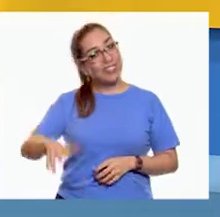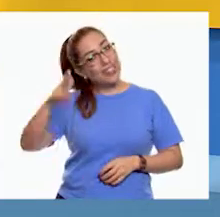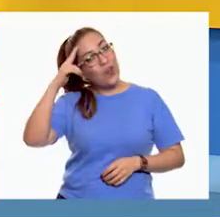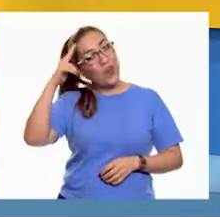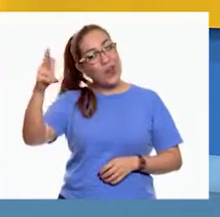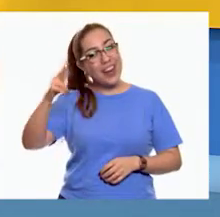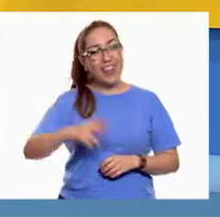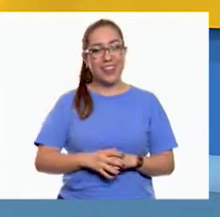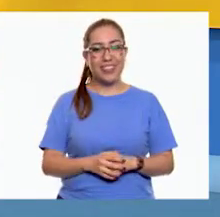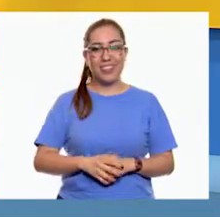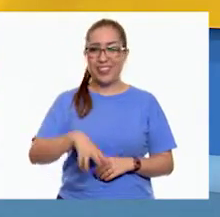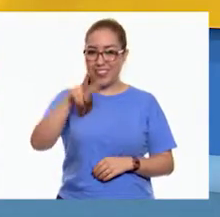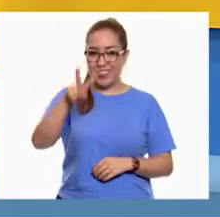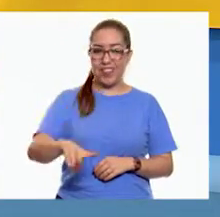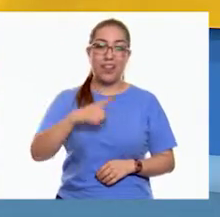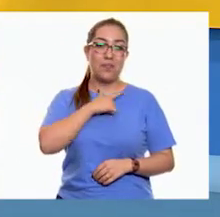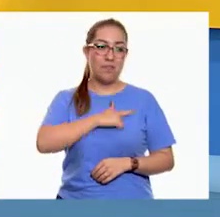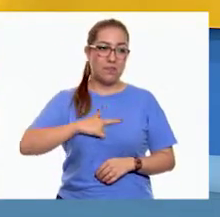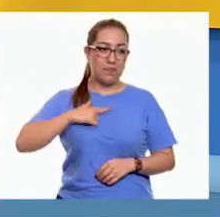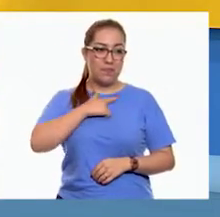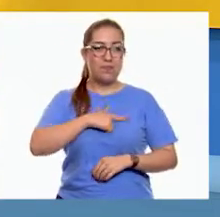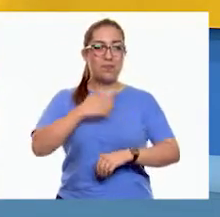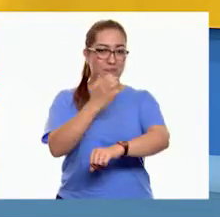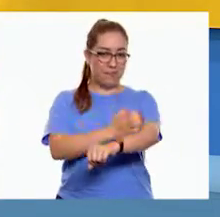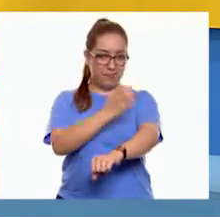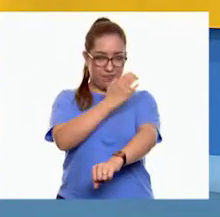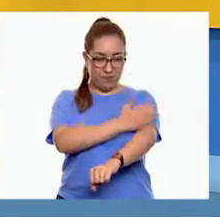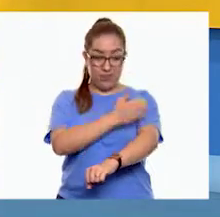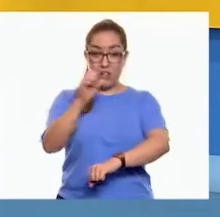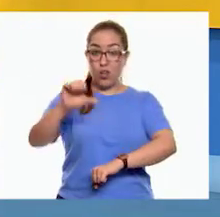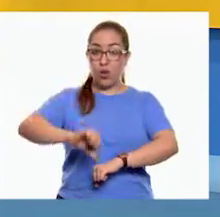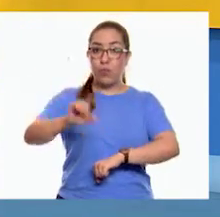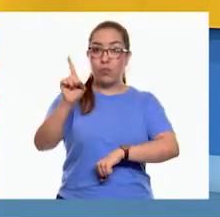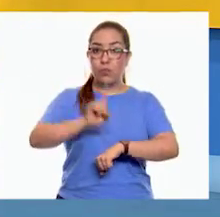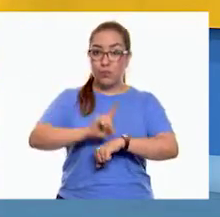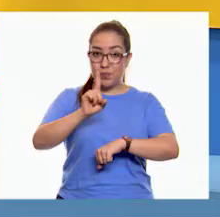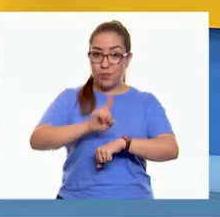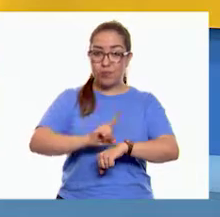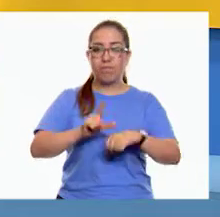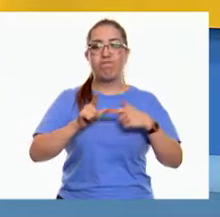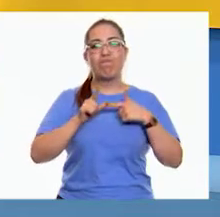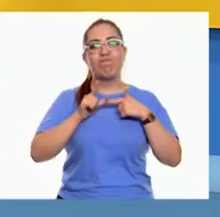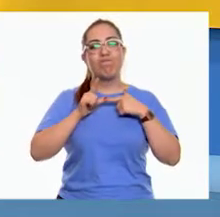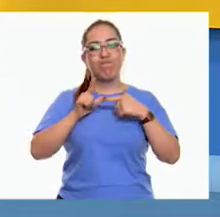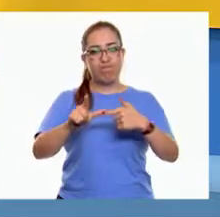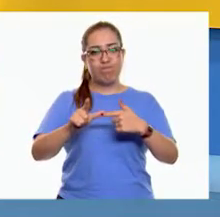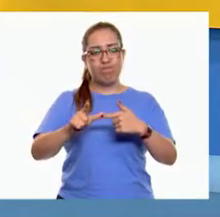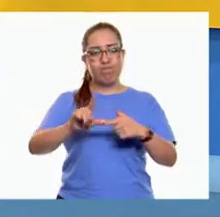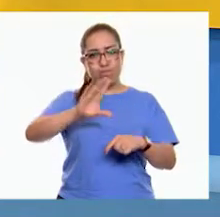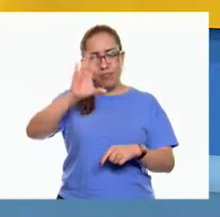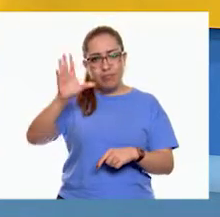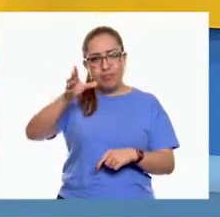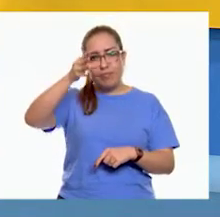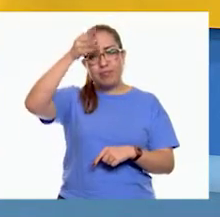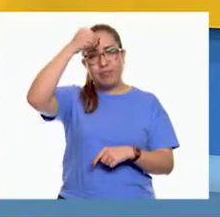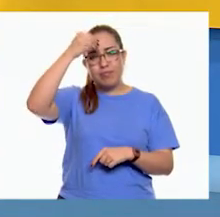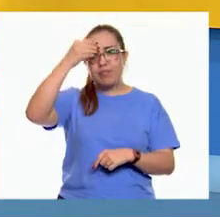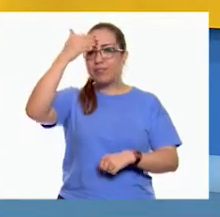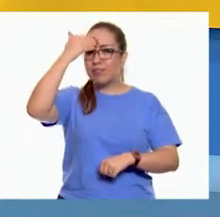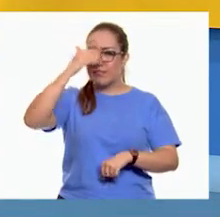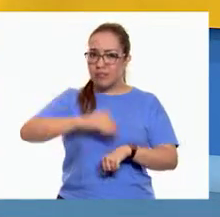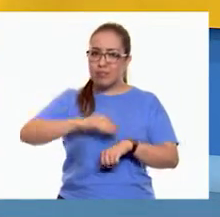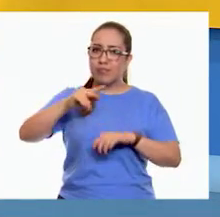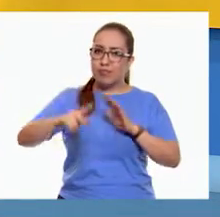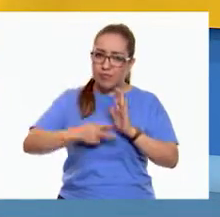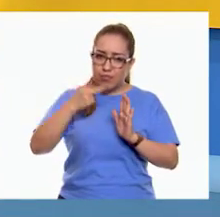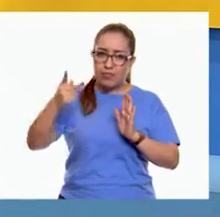Hola, nos da mucho gusto que nos estén acompañando, porque el día de hoy continuaremos repasando lo que hemos aprendido sobre la historia de nuestro país a